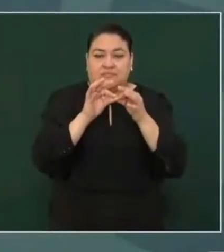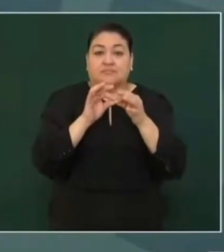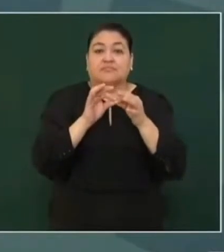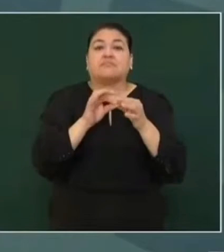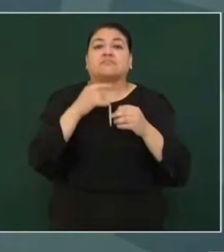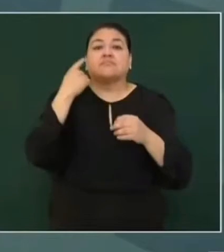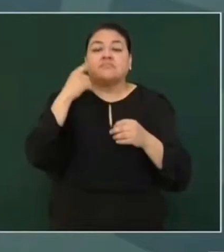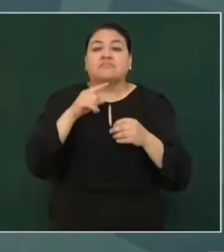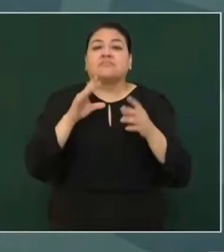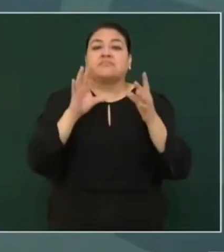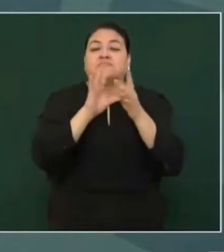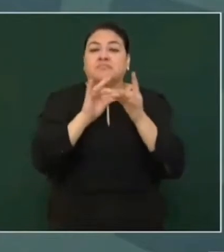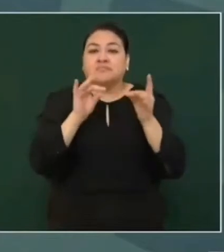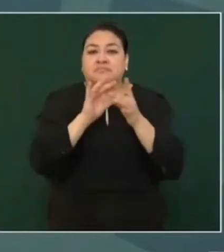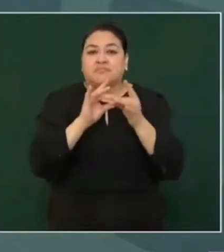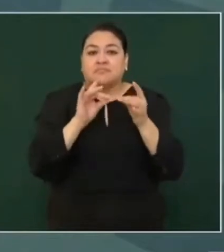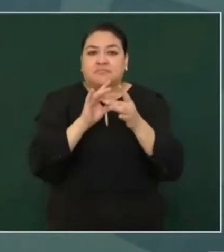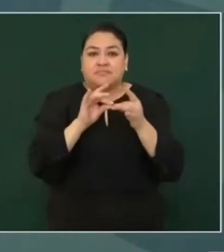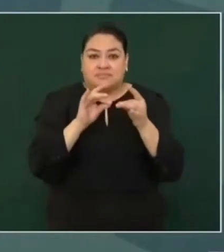que